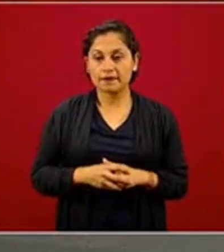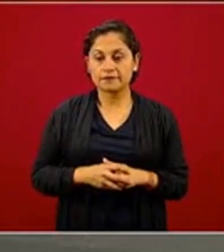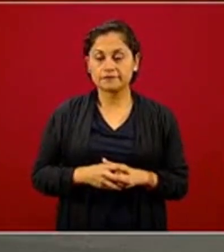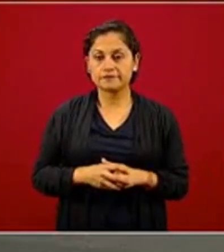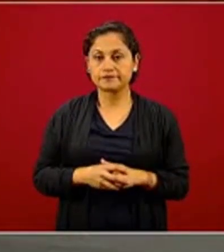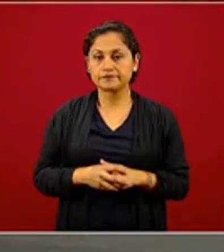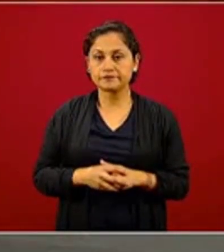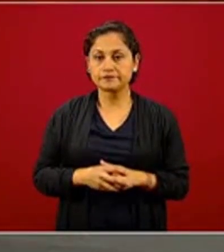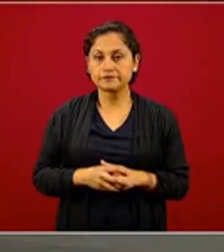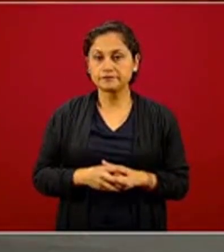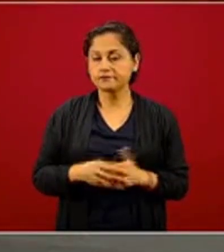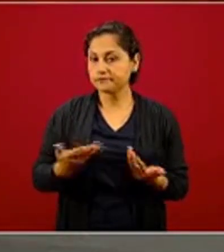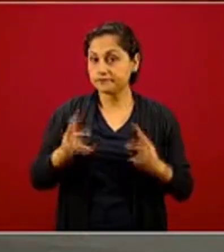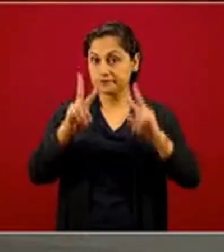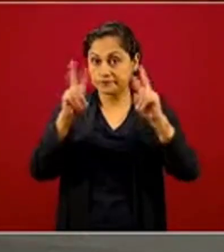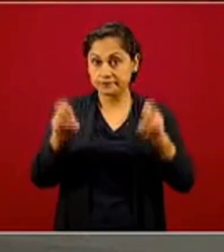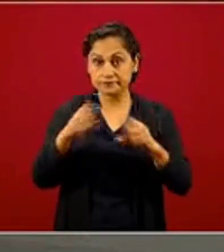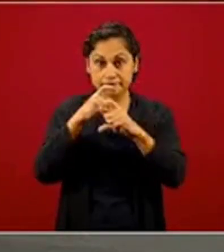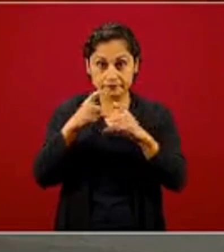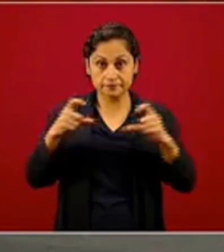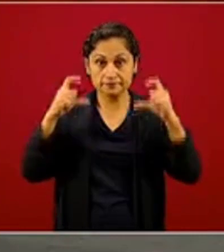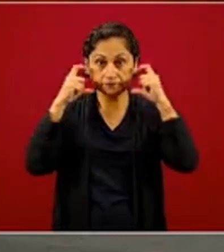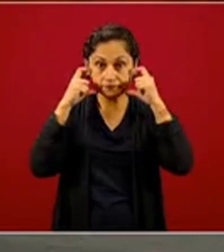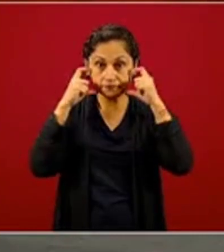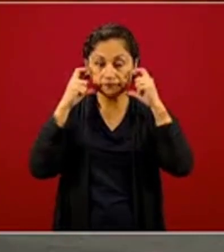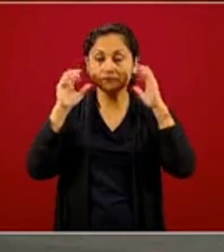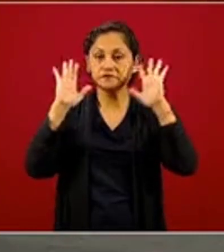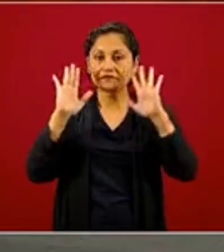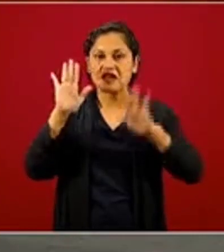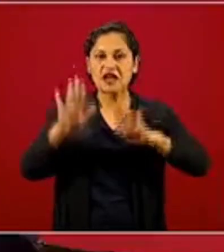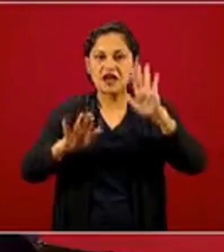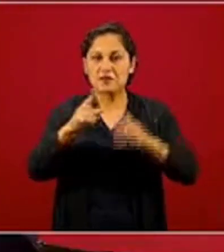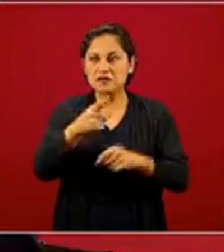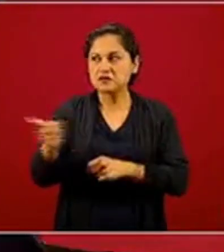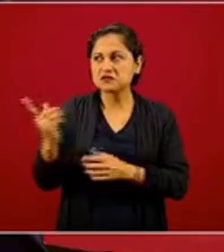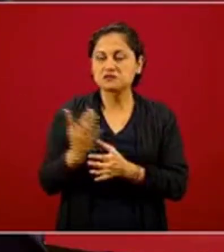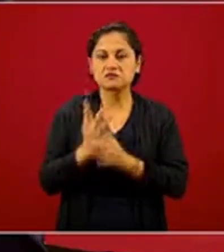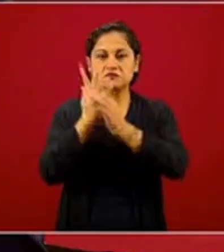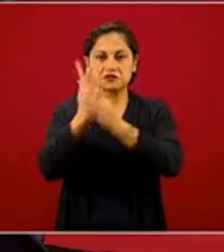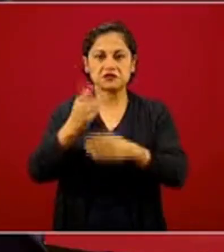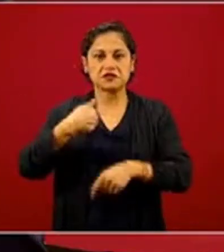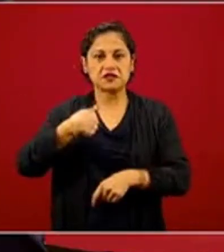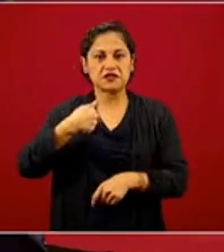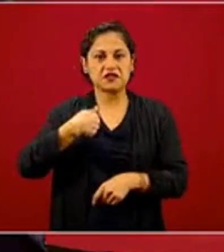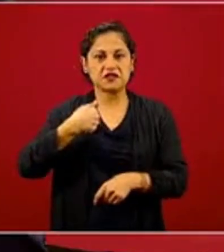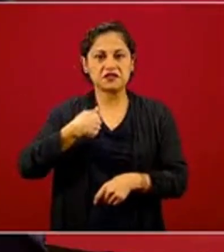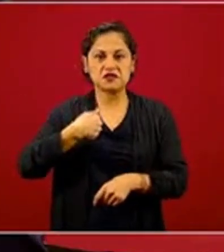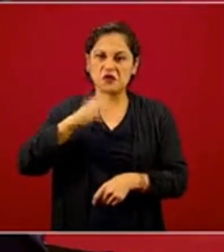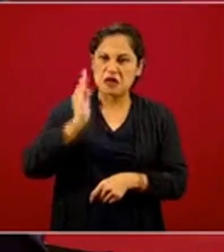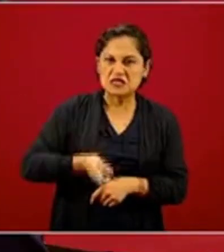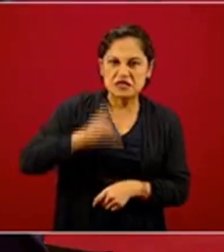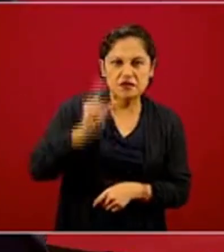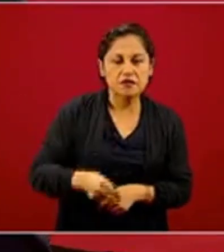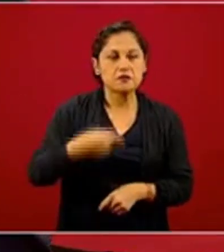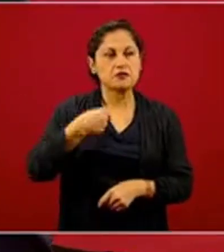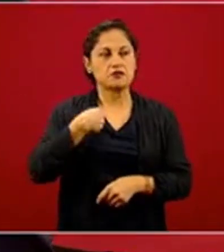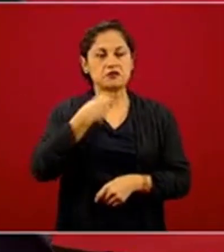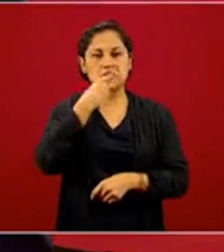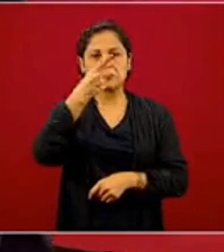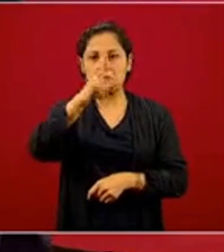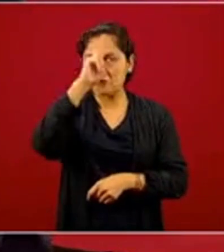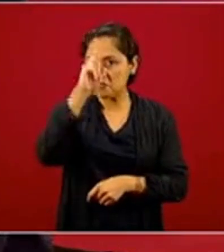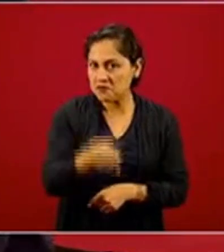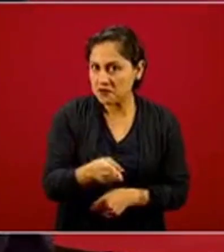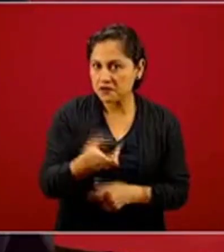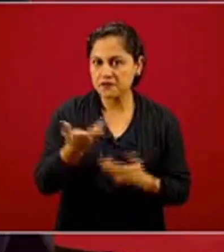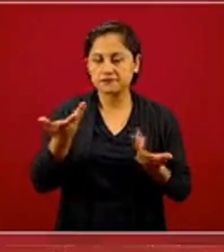del cubrebocas, en algún momento se interpretó como que yo era el enemigo del cubrebocas o estaba yo indicando que estaba prohibido usar el cubrebocas. Creo